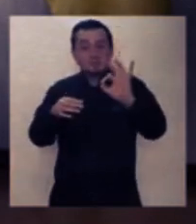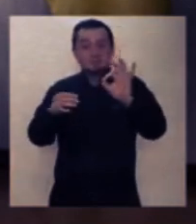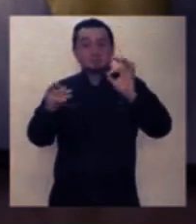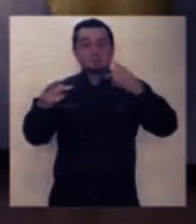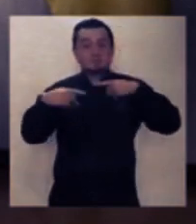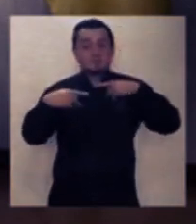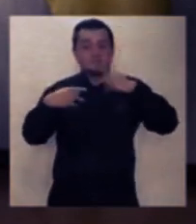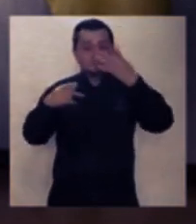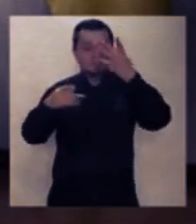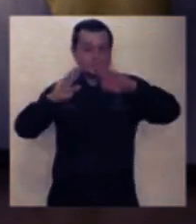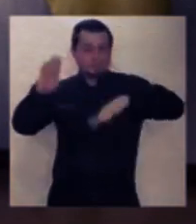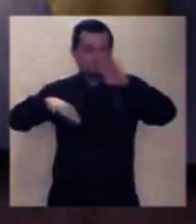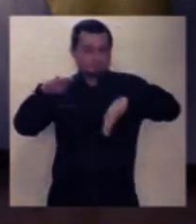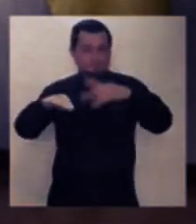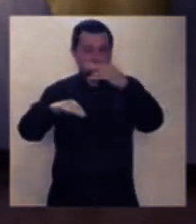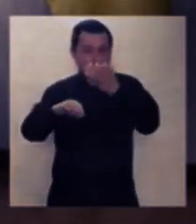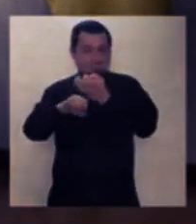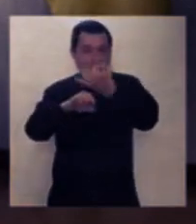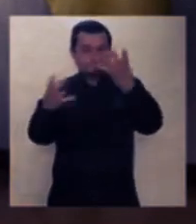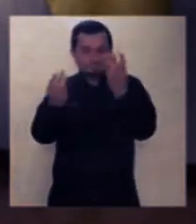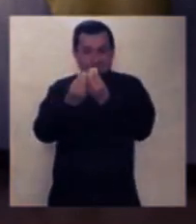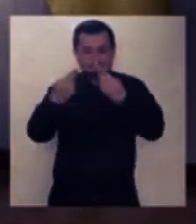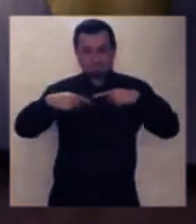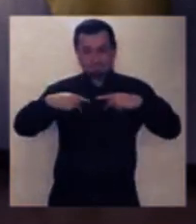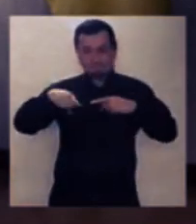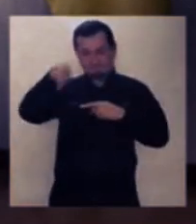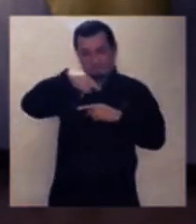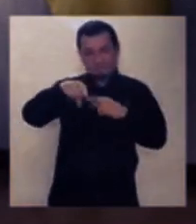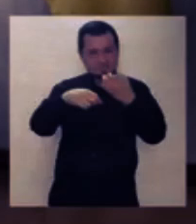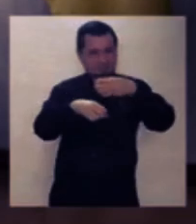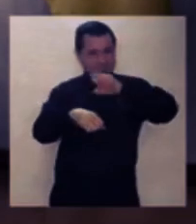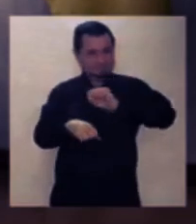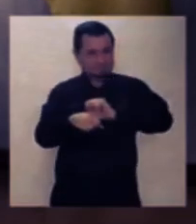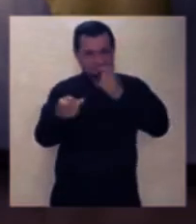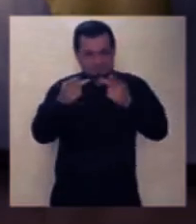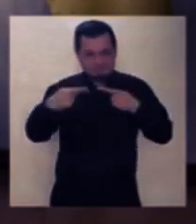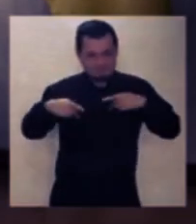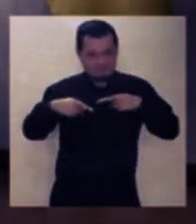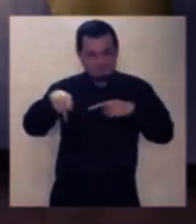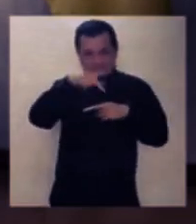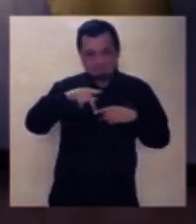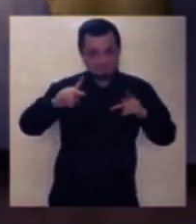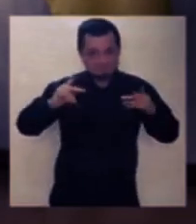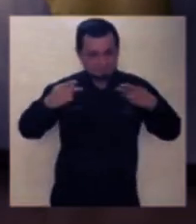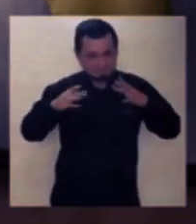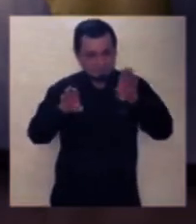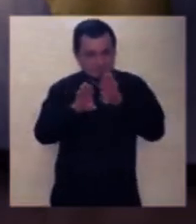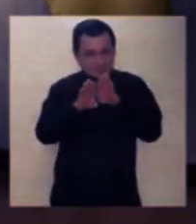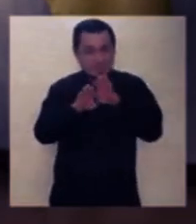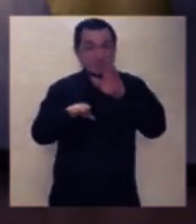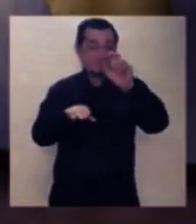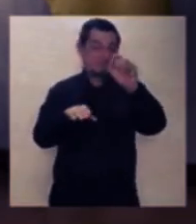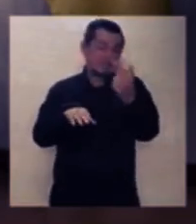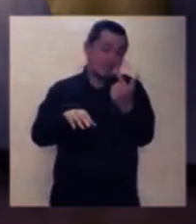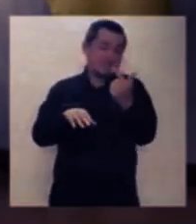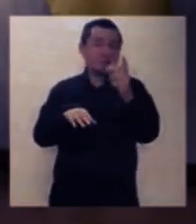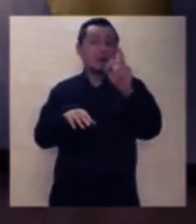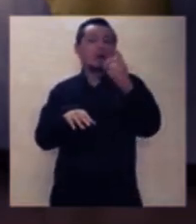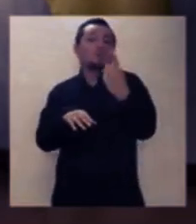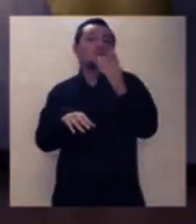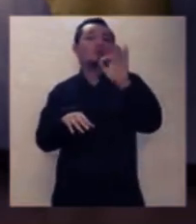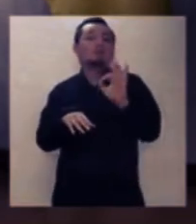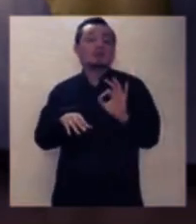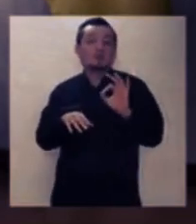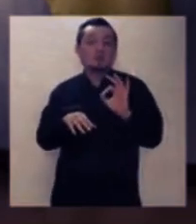25% de las 867 defunciones en el estado se dieron en la última semana y el nivel de positividad se incrementó de